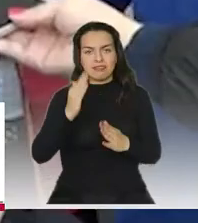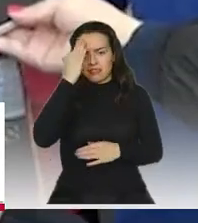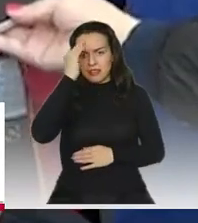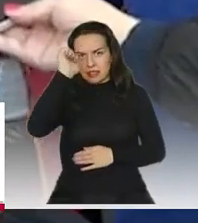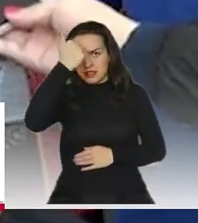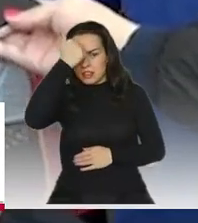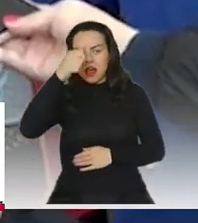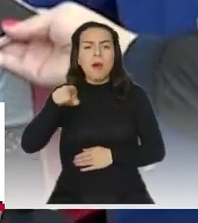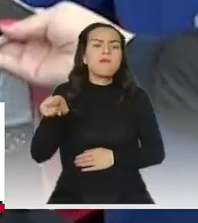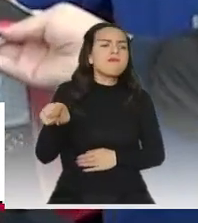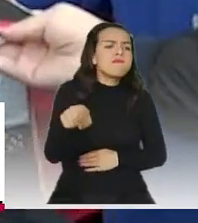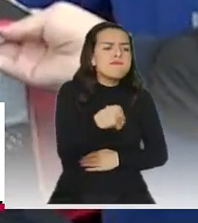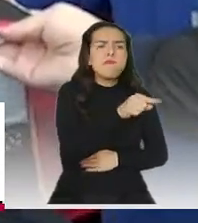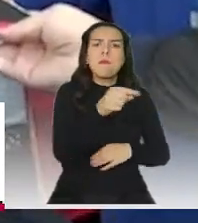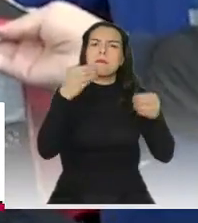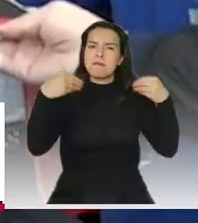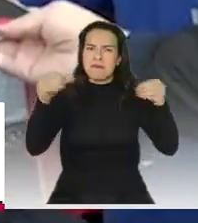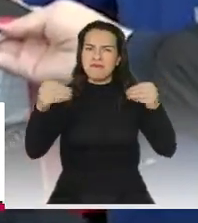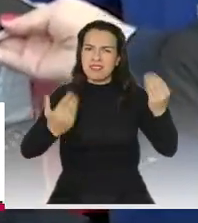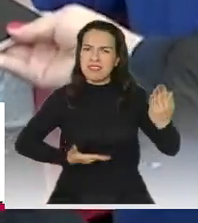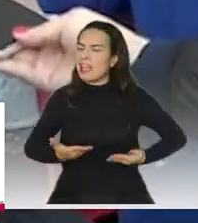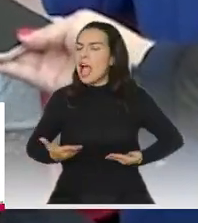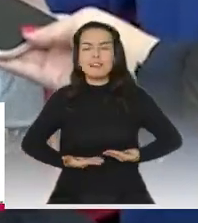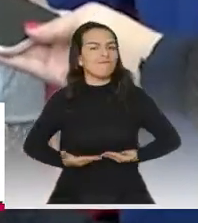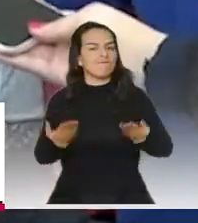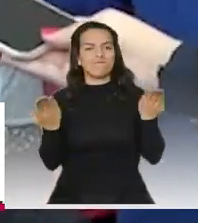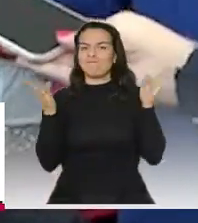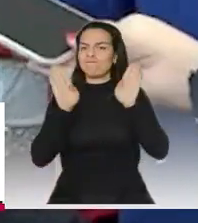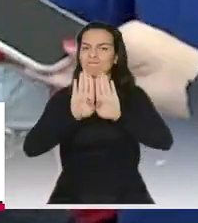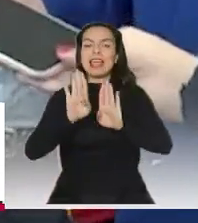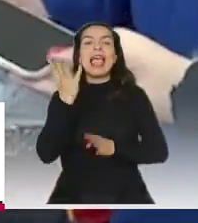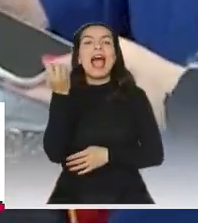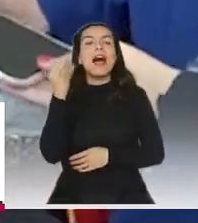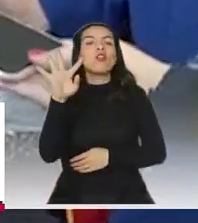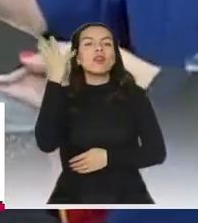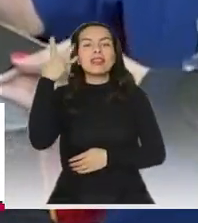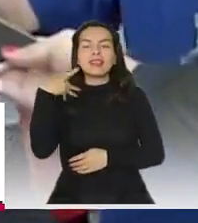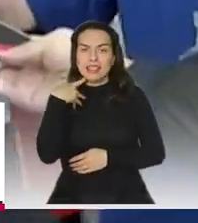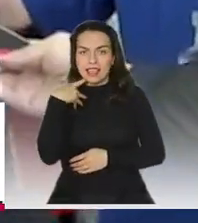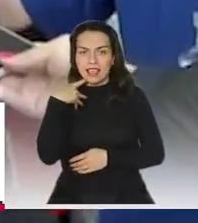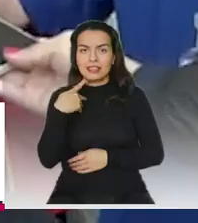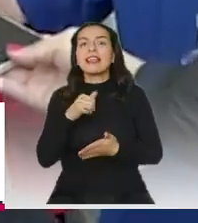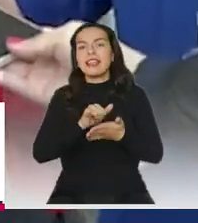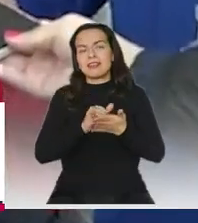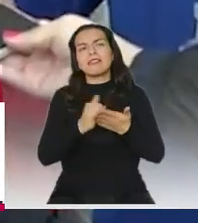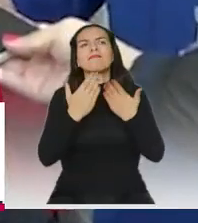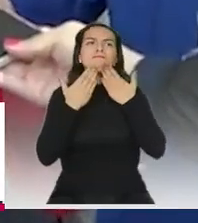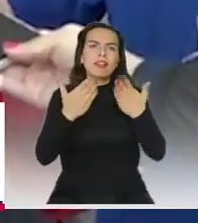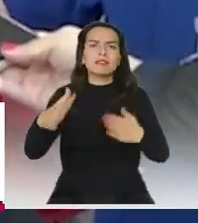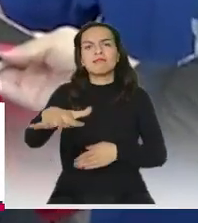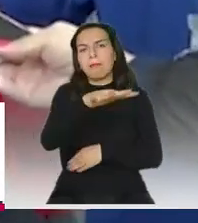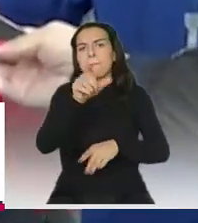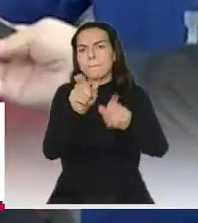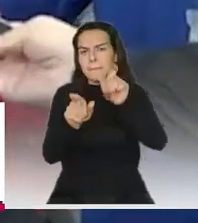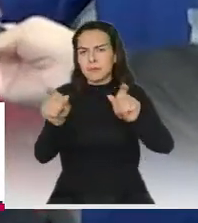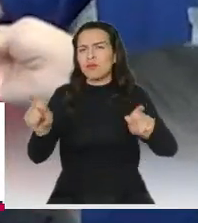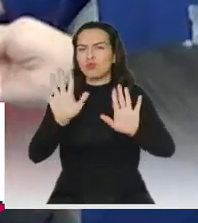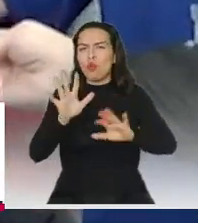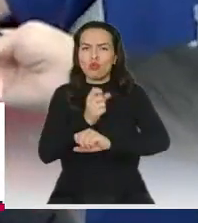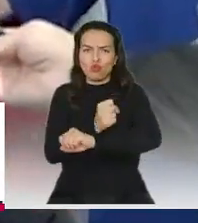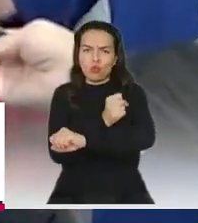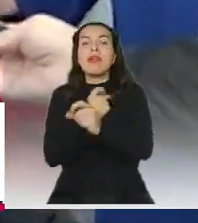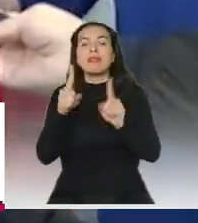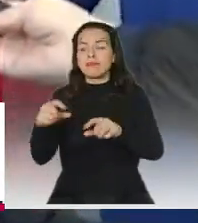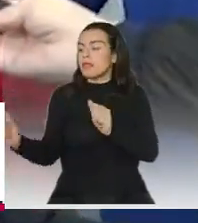populares van a estar cerrados por estos 14 días. Le quiero agradecer a la gente de Suba, estamos haciendo con la Cruz Roja la entrega de mercados en